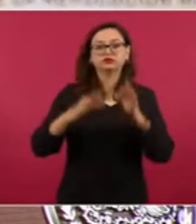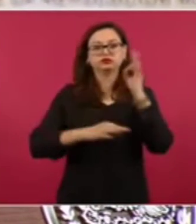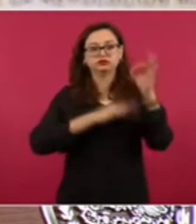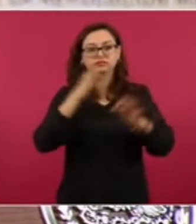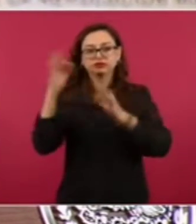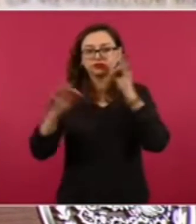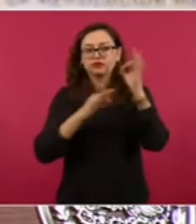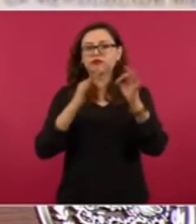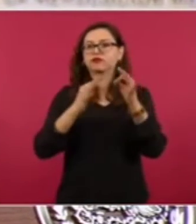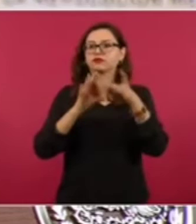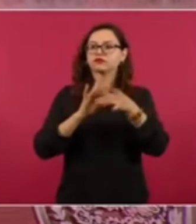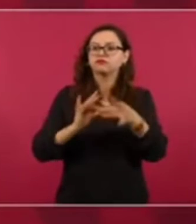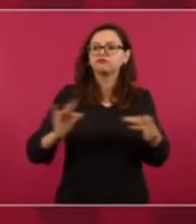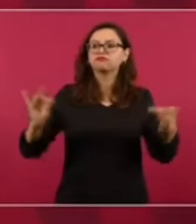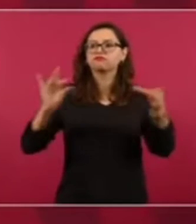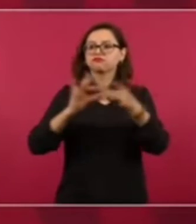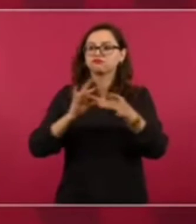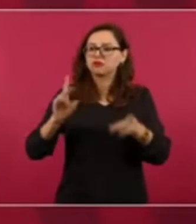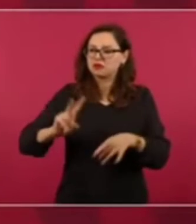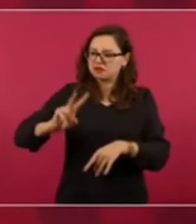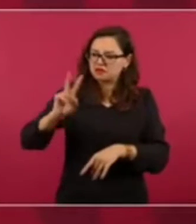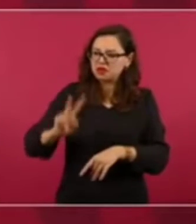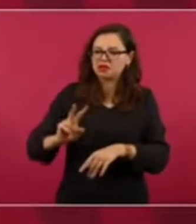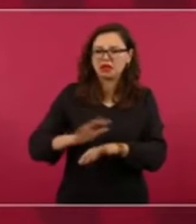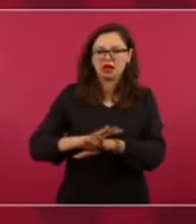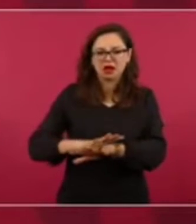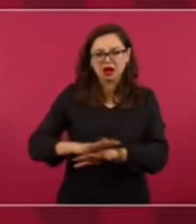que habló de cambio.